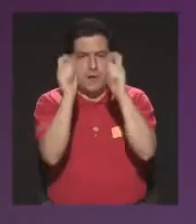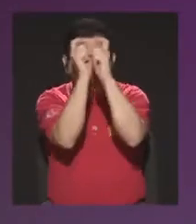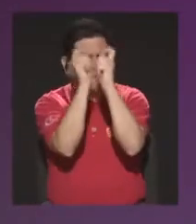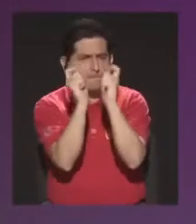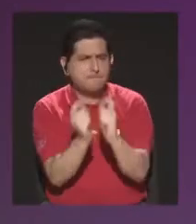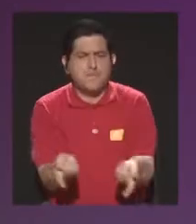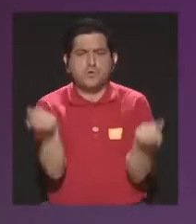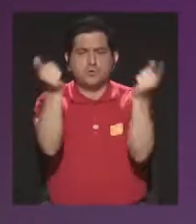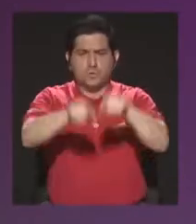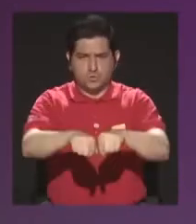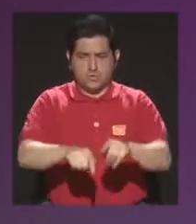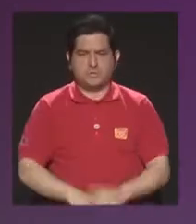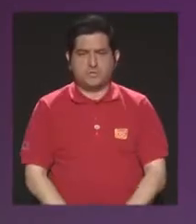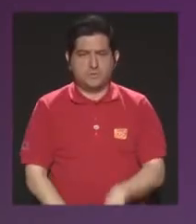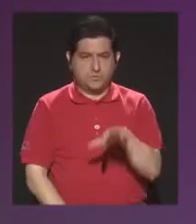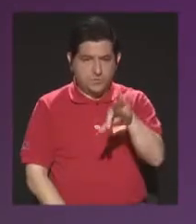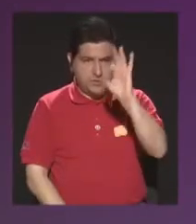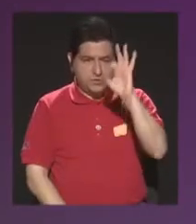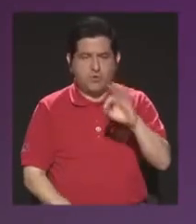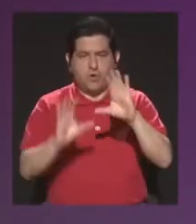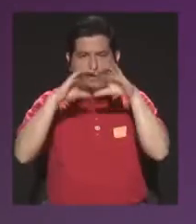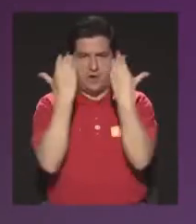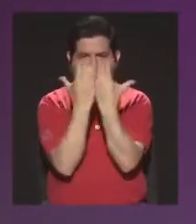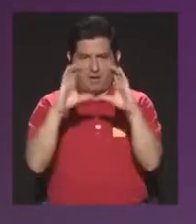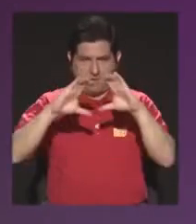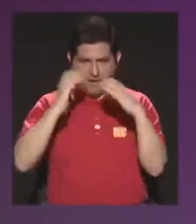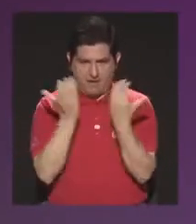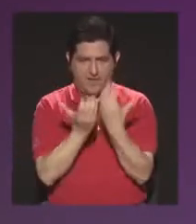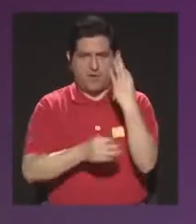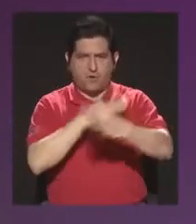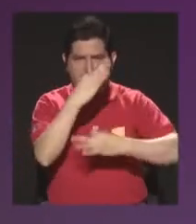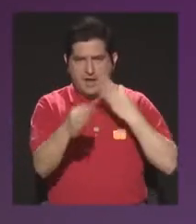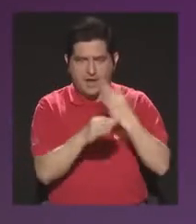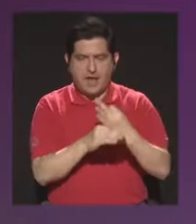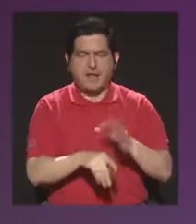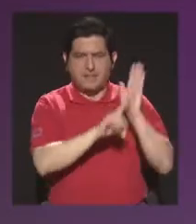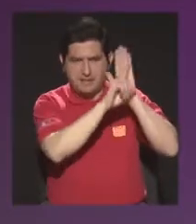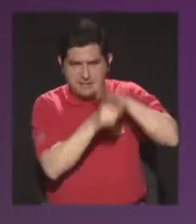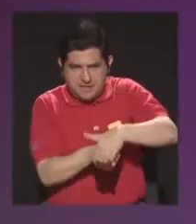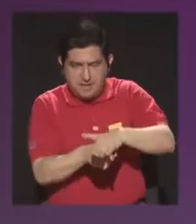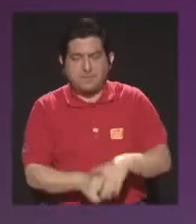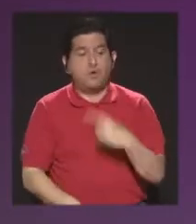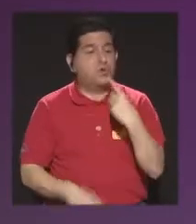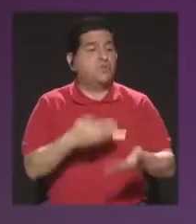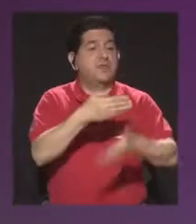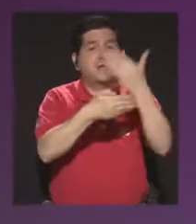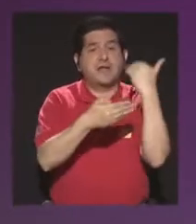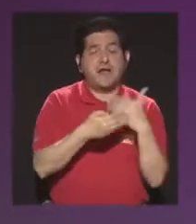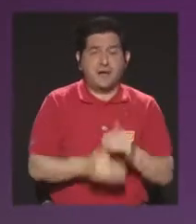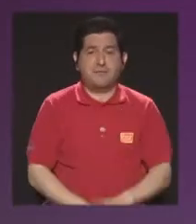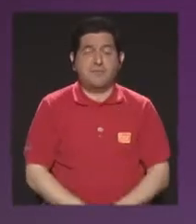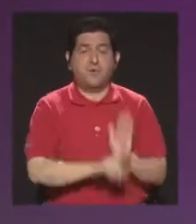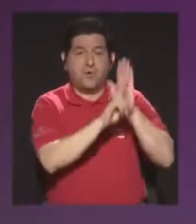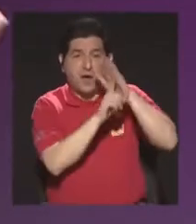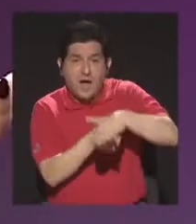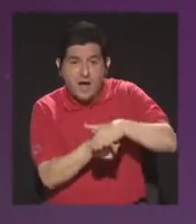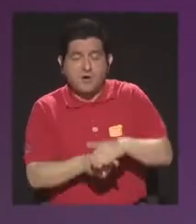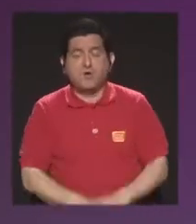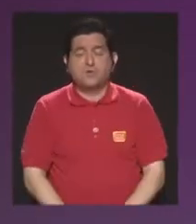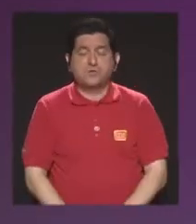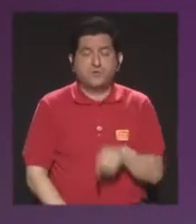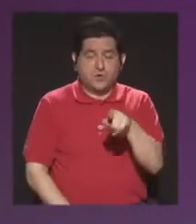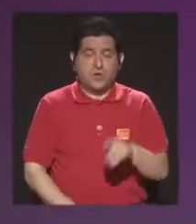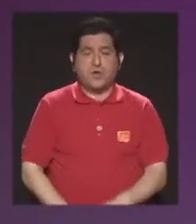lo que pasó. Vas a escoger categorías, las categorías va a ser el tipo de acoso que estás sufriendo, como decíamos antes, hay acoso que va desde la parte